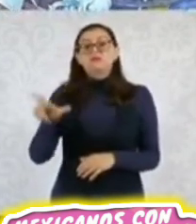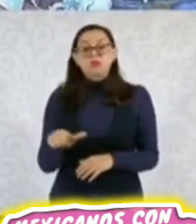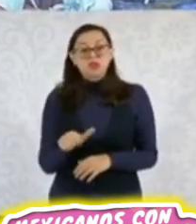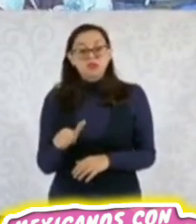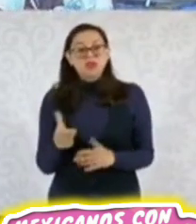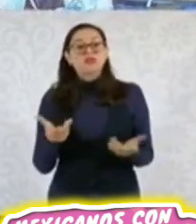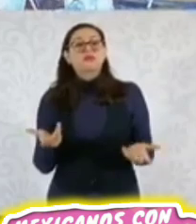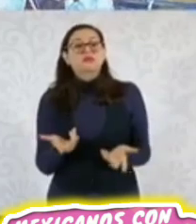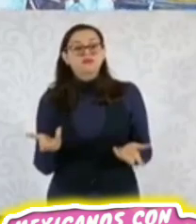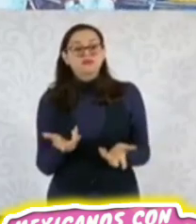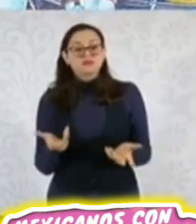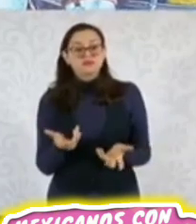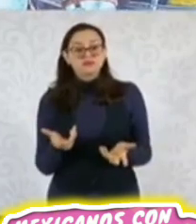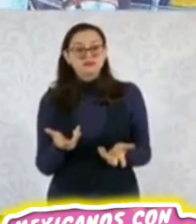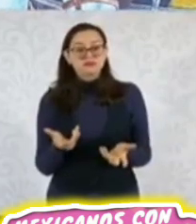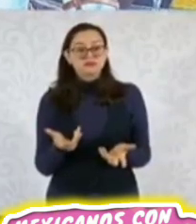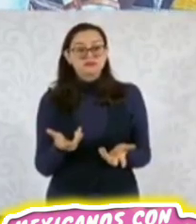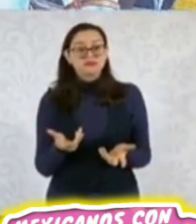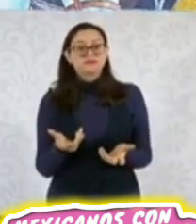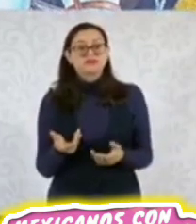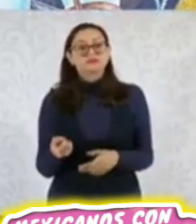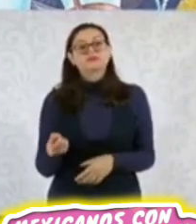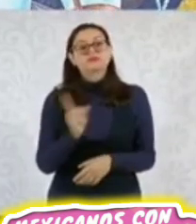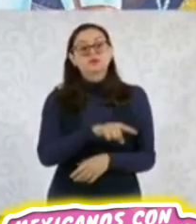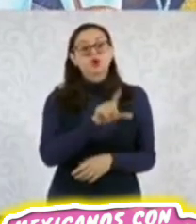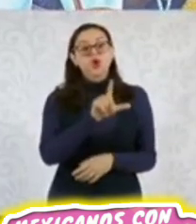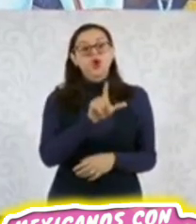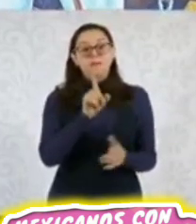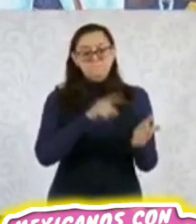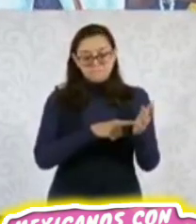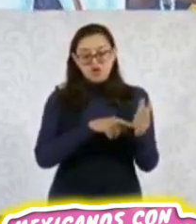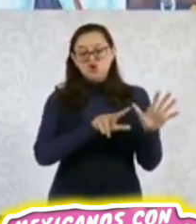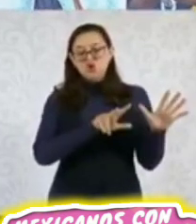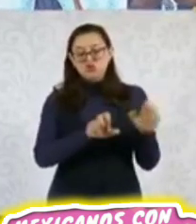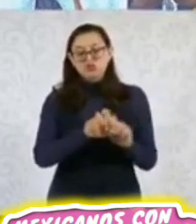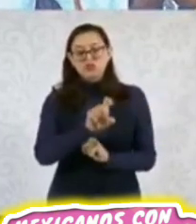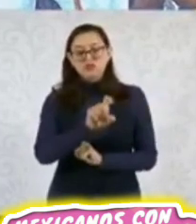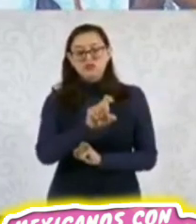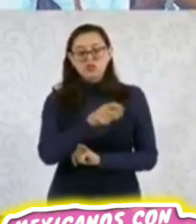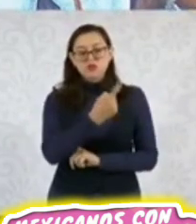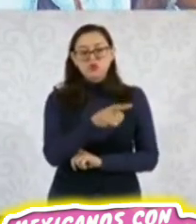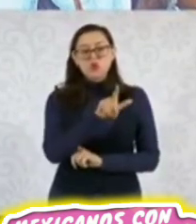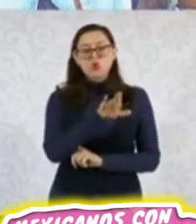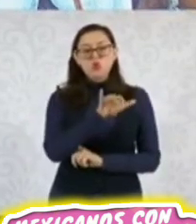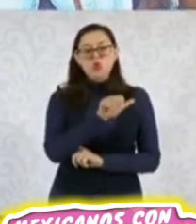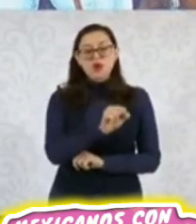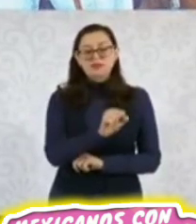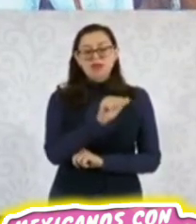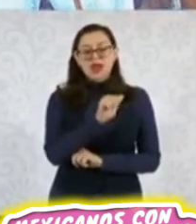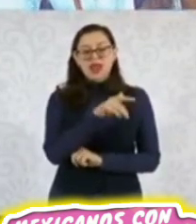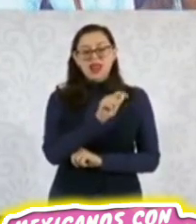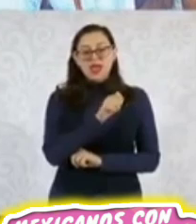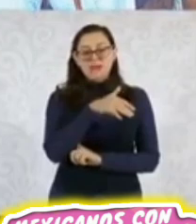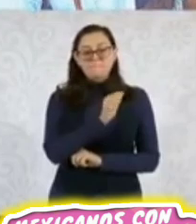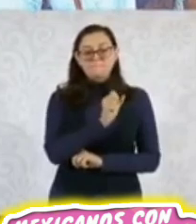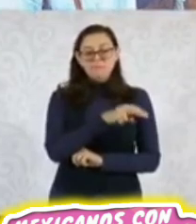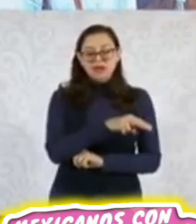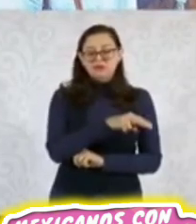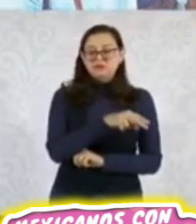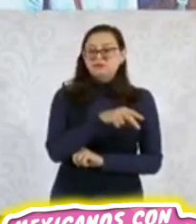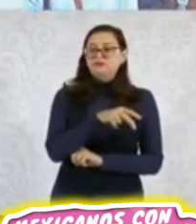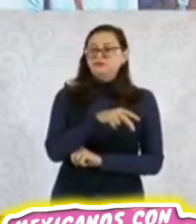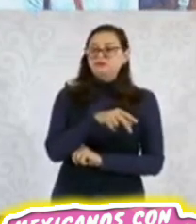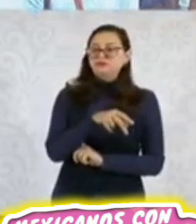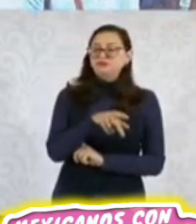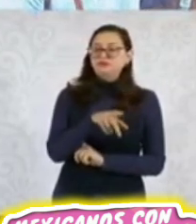después? Hay una acusación por parte de Lucas Alamán en 1831. Imagínense que ustedes están leyendo el periódico